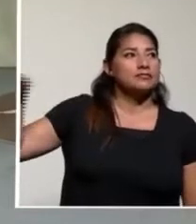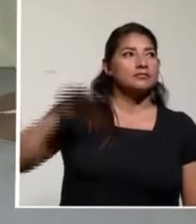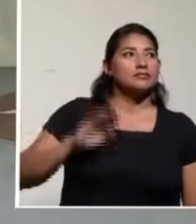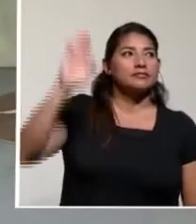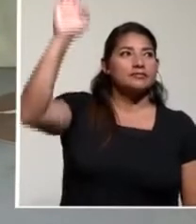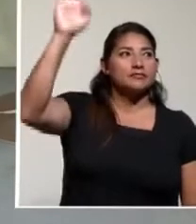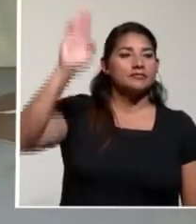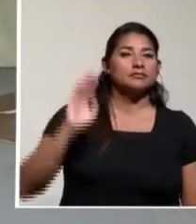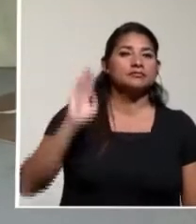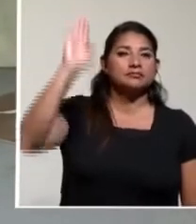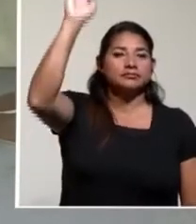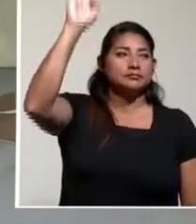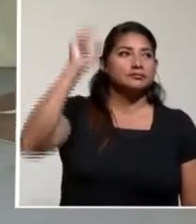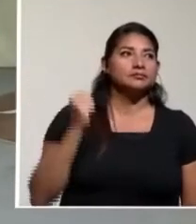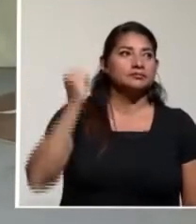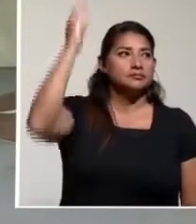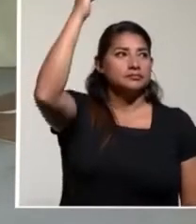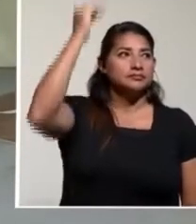Arriba.